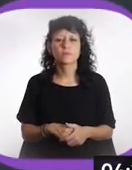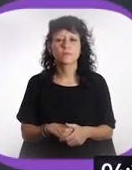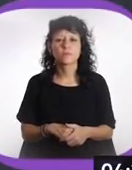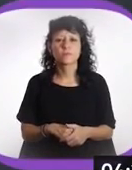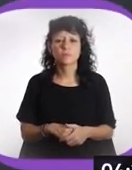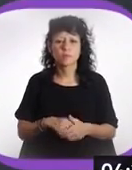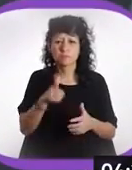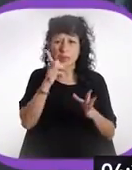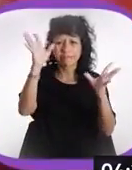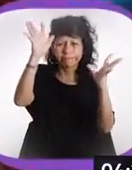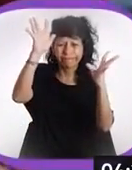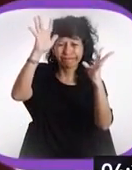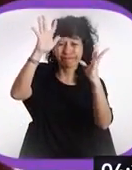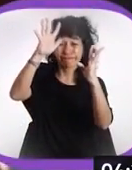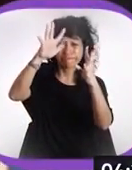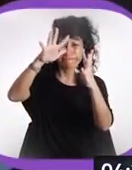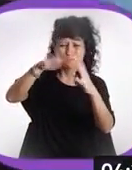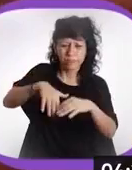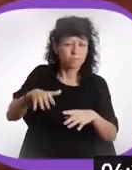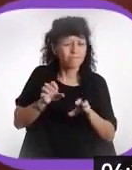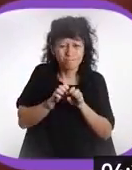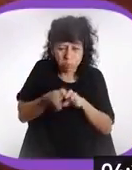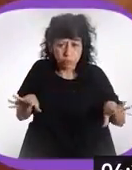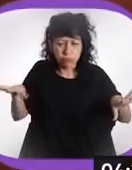¡Fuera abajo! ¡Dispérsense todos!